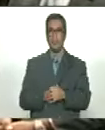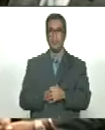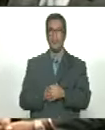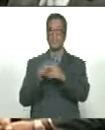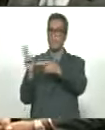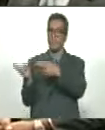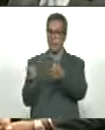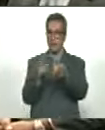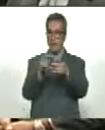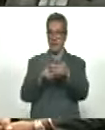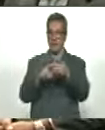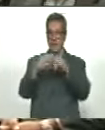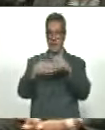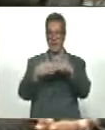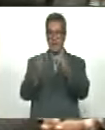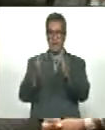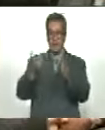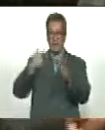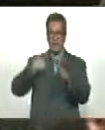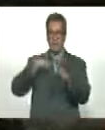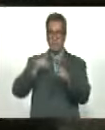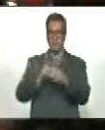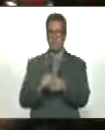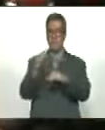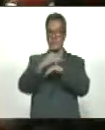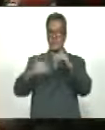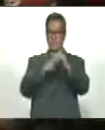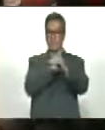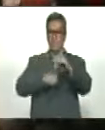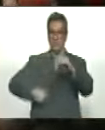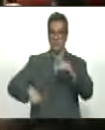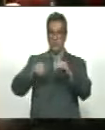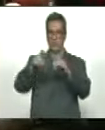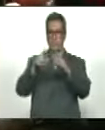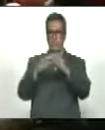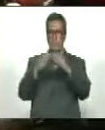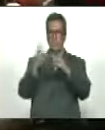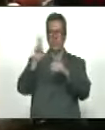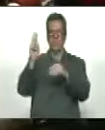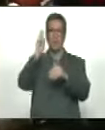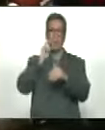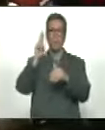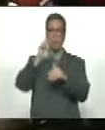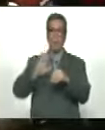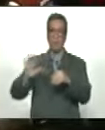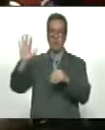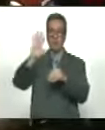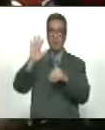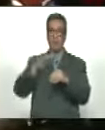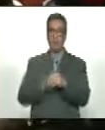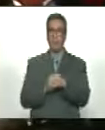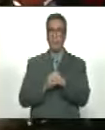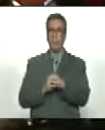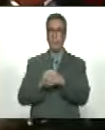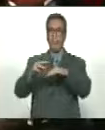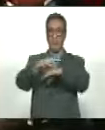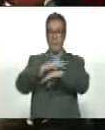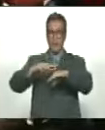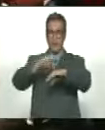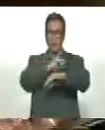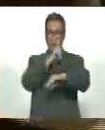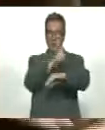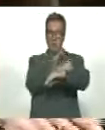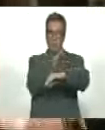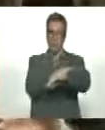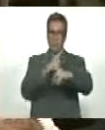A las puertas del hemiciclo de sesiones se encuentra la vicepresidenta ejecutiva de la República Bolivariana de Venezuela y ministra del